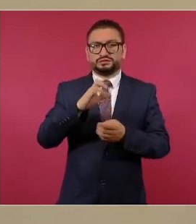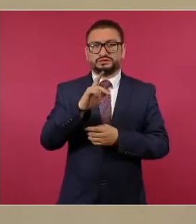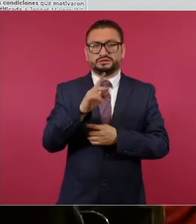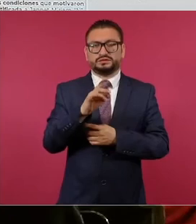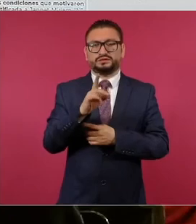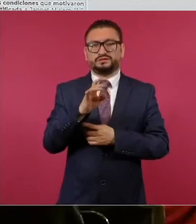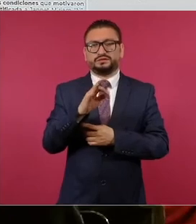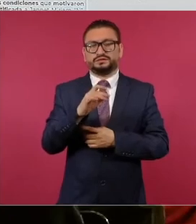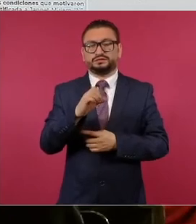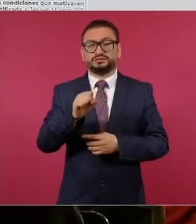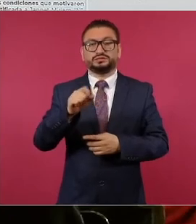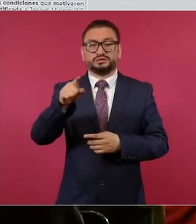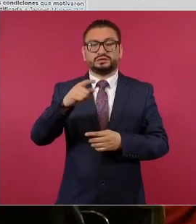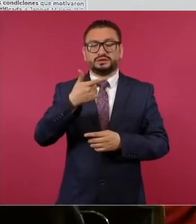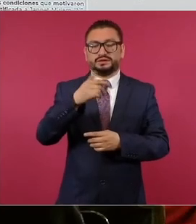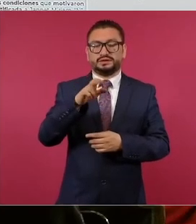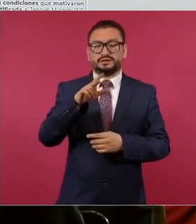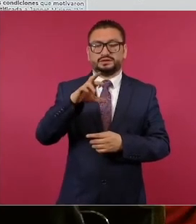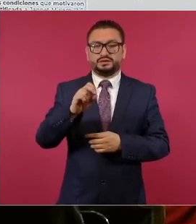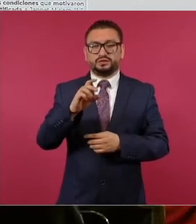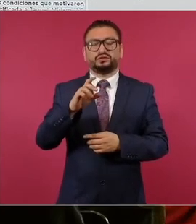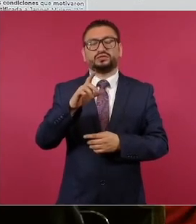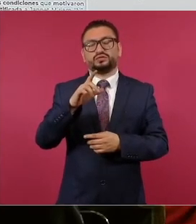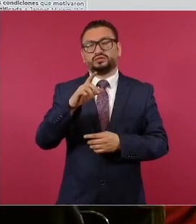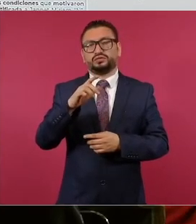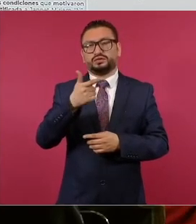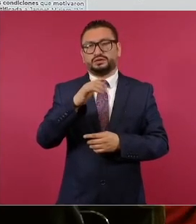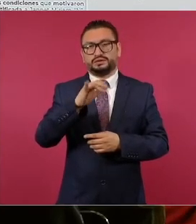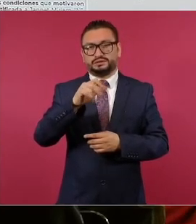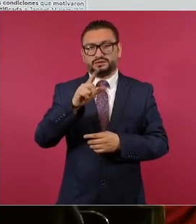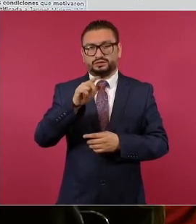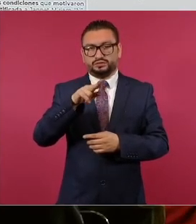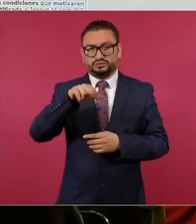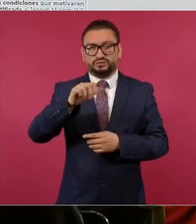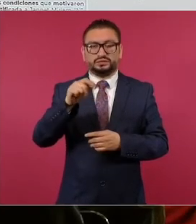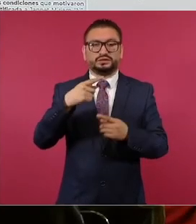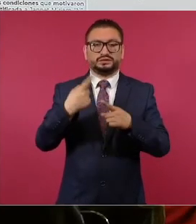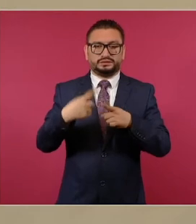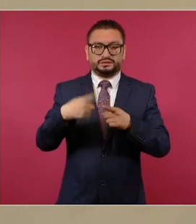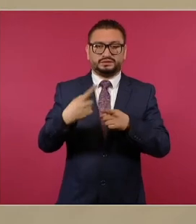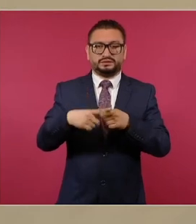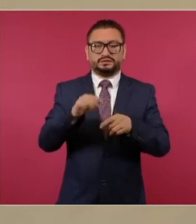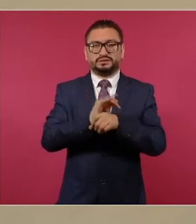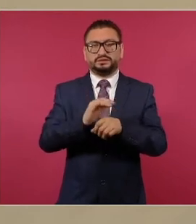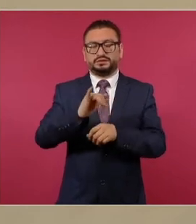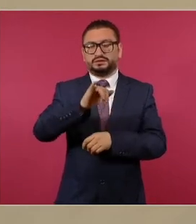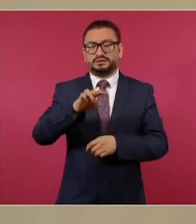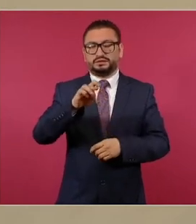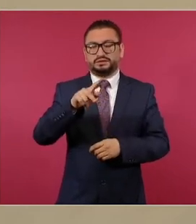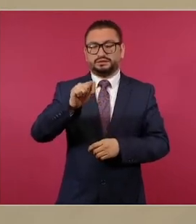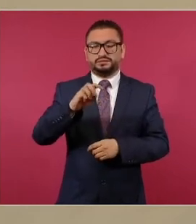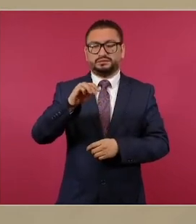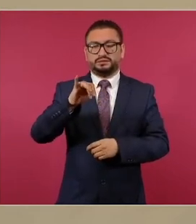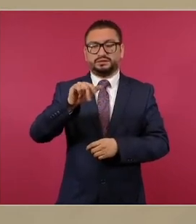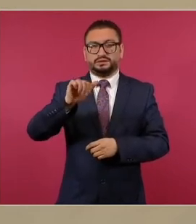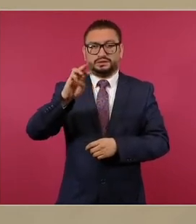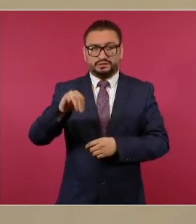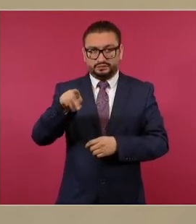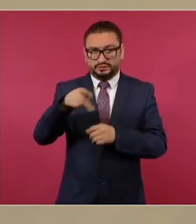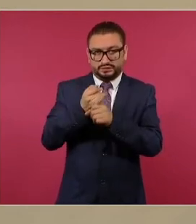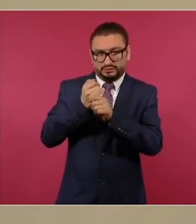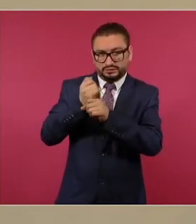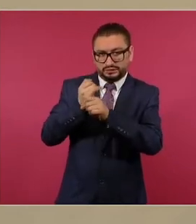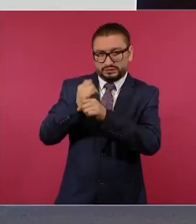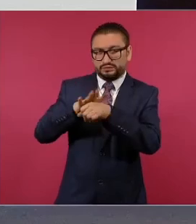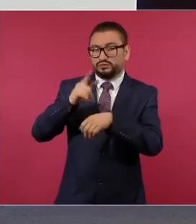el tiempo de Genaro García Luna. La favorecida es Janet Miriam. Ella es investigada por